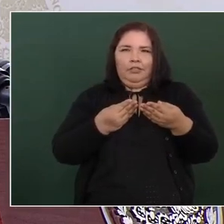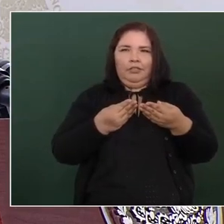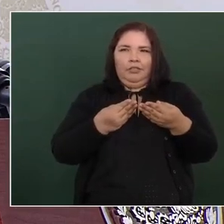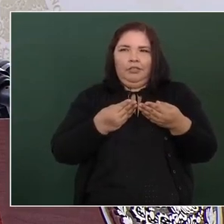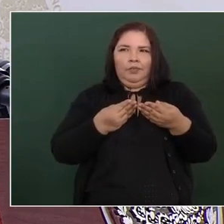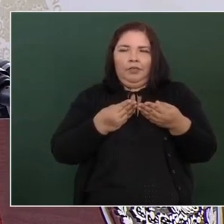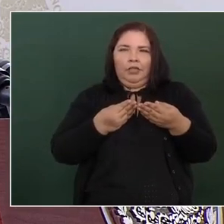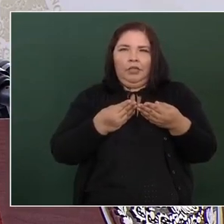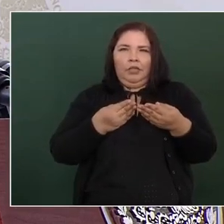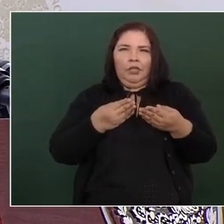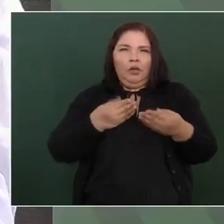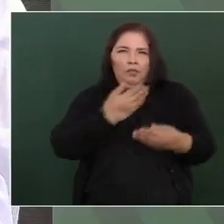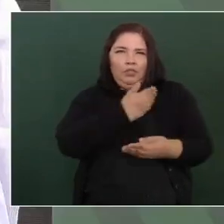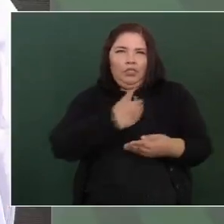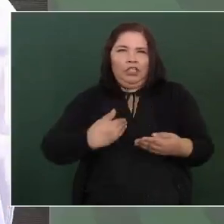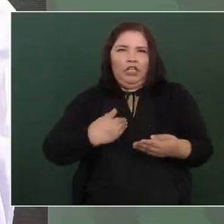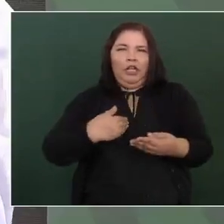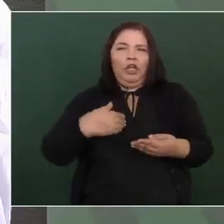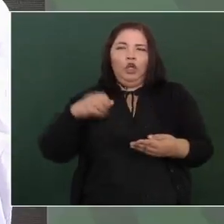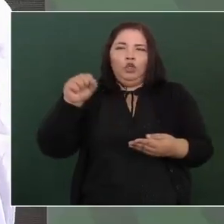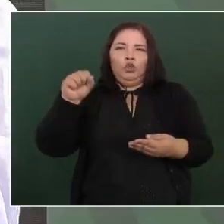de la Suprema Corte de Justicia.